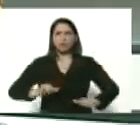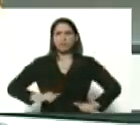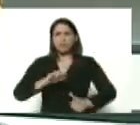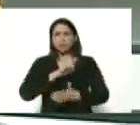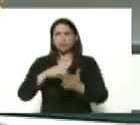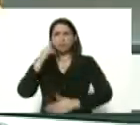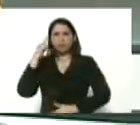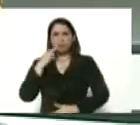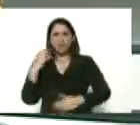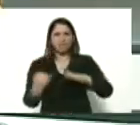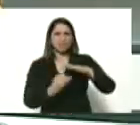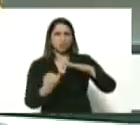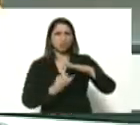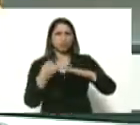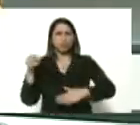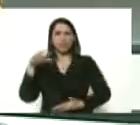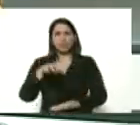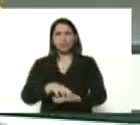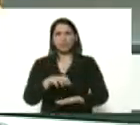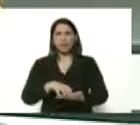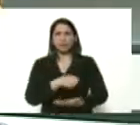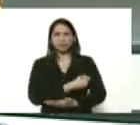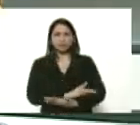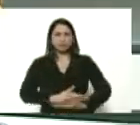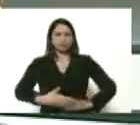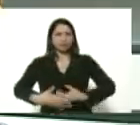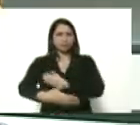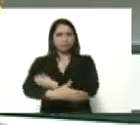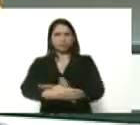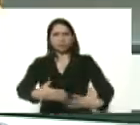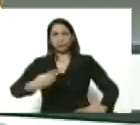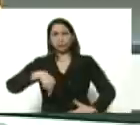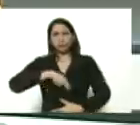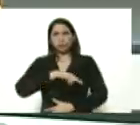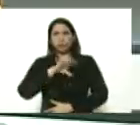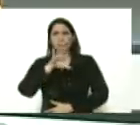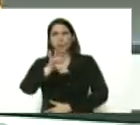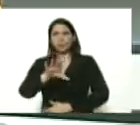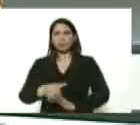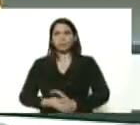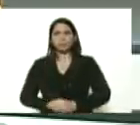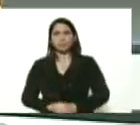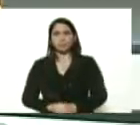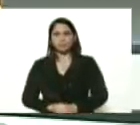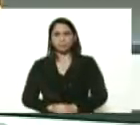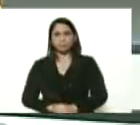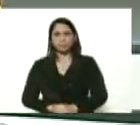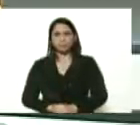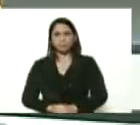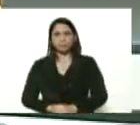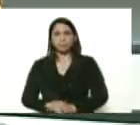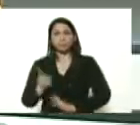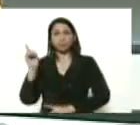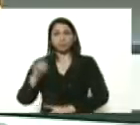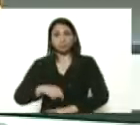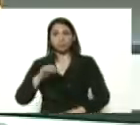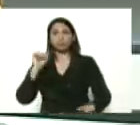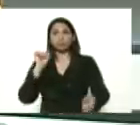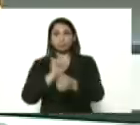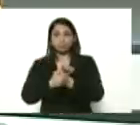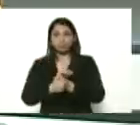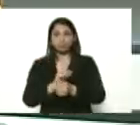las instituciones del Estado y llenar de sangre nuestra amada patria. También fue